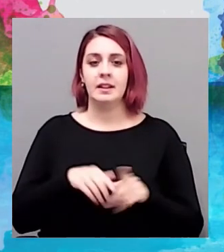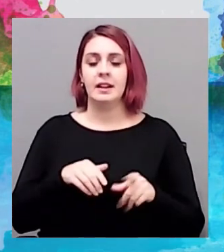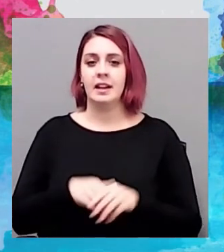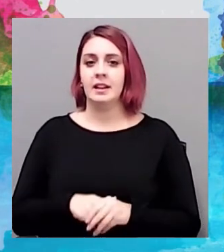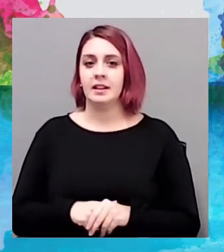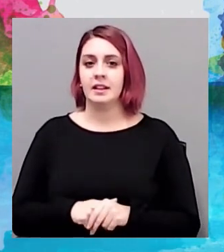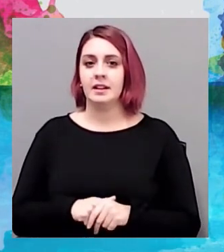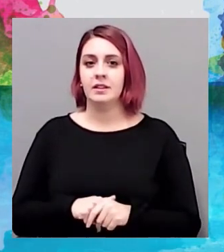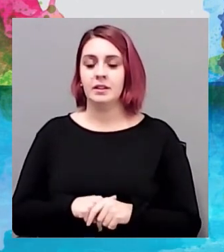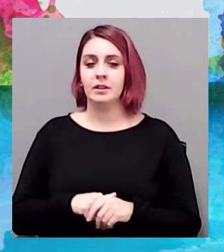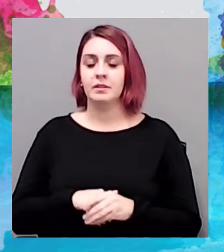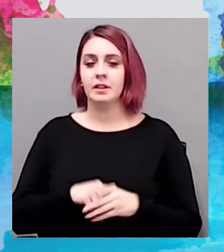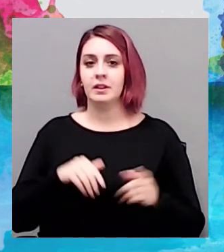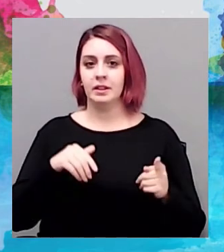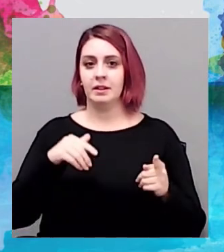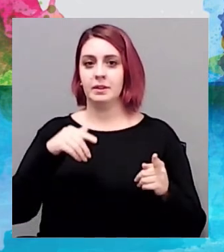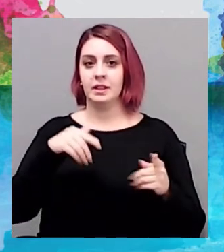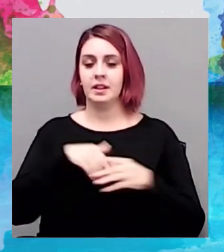que quizá reconocemos más.